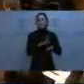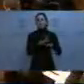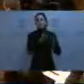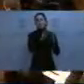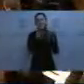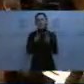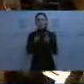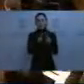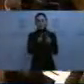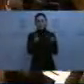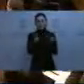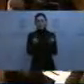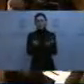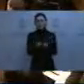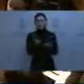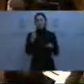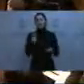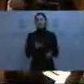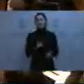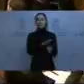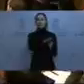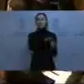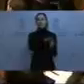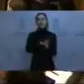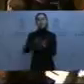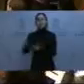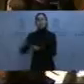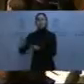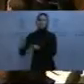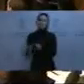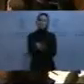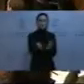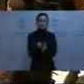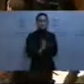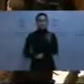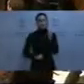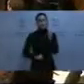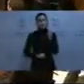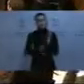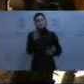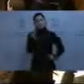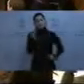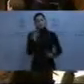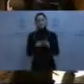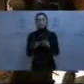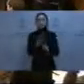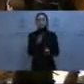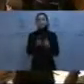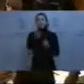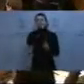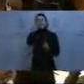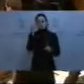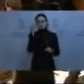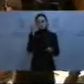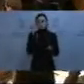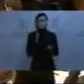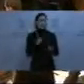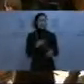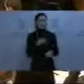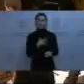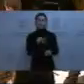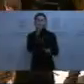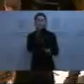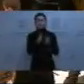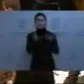al igual que lo hacemos en otras materias y con fortuna, como es en el caso de violencia de género, pero desgraciadamente en tema